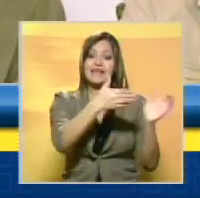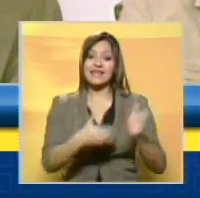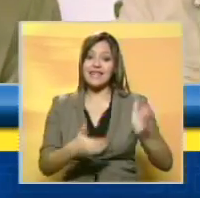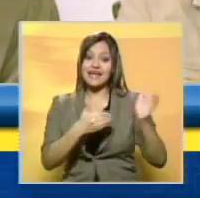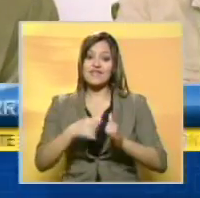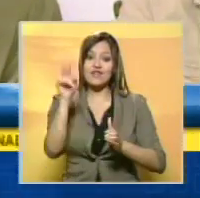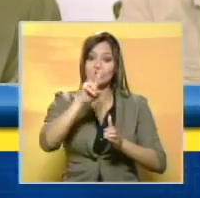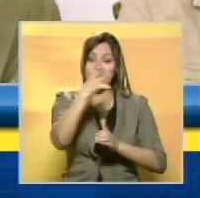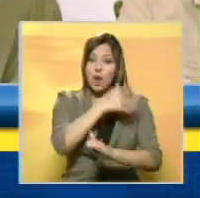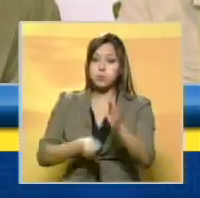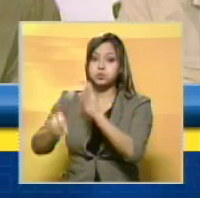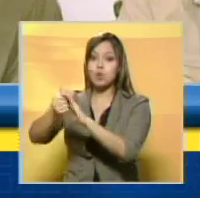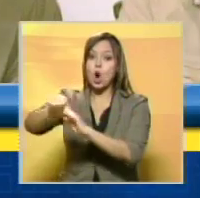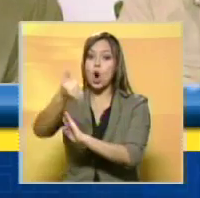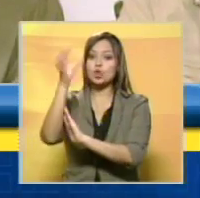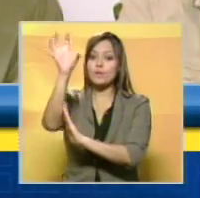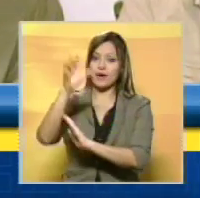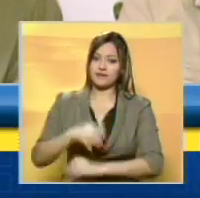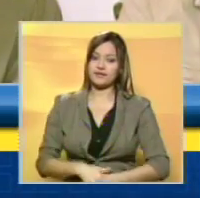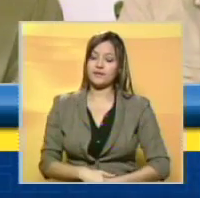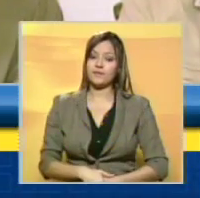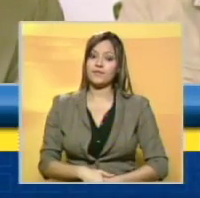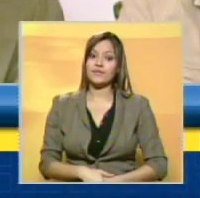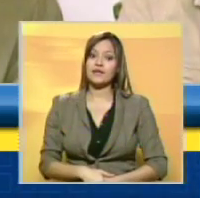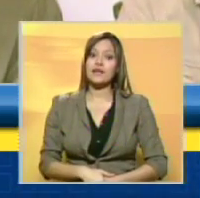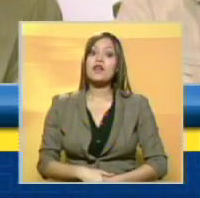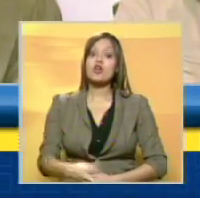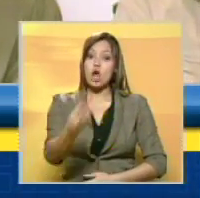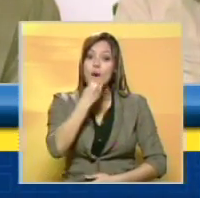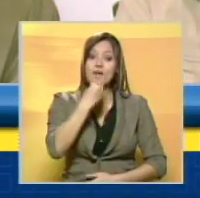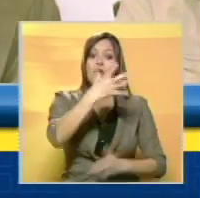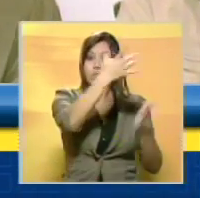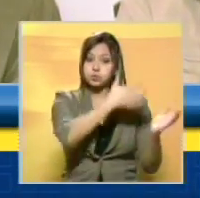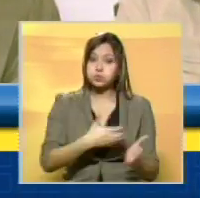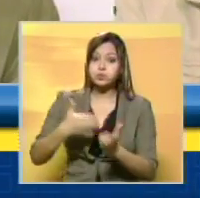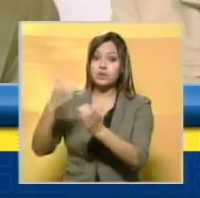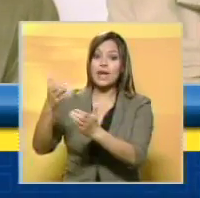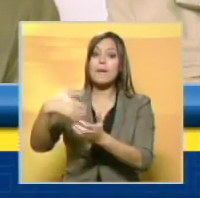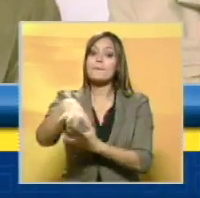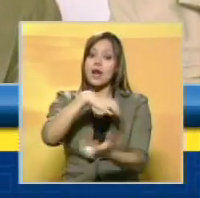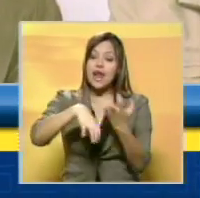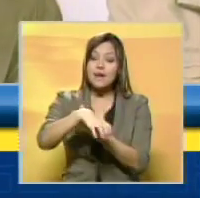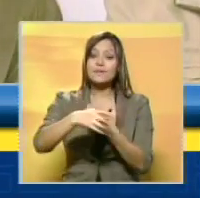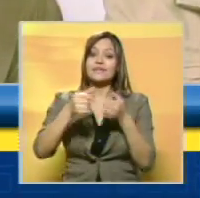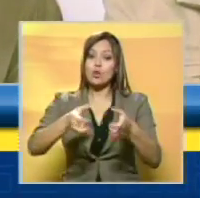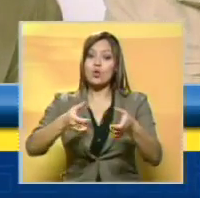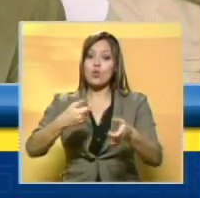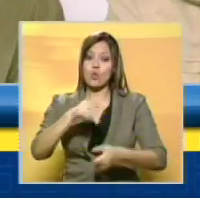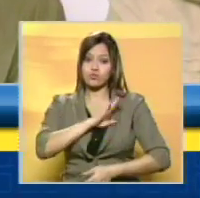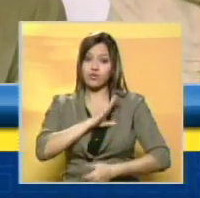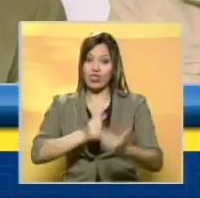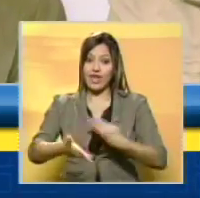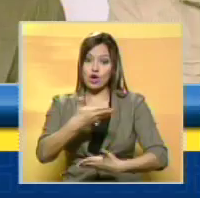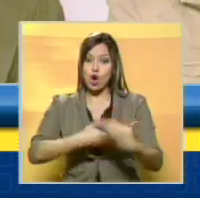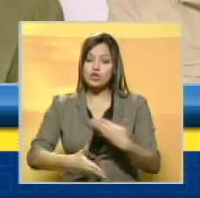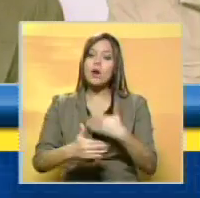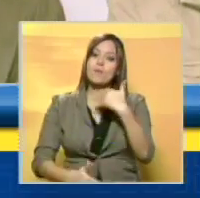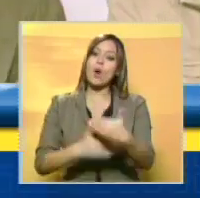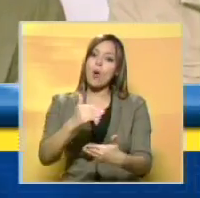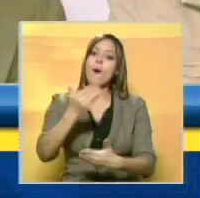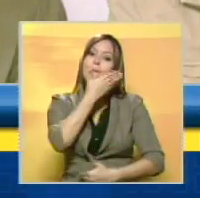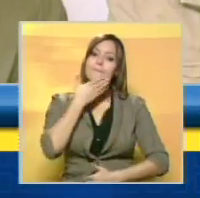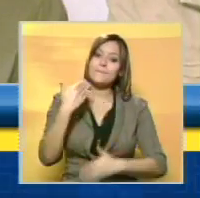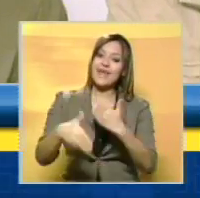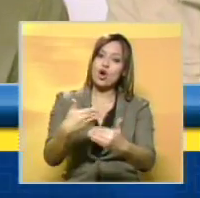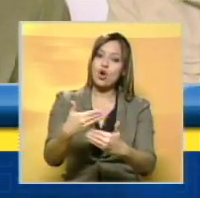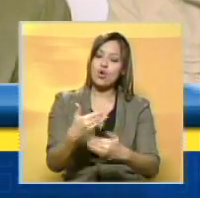Al bajar esos niveles de fuga de alimentos, los problemas en los supermercados van a ir corrigiéndose